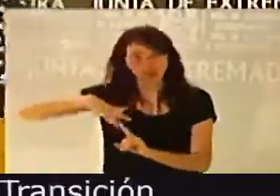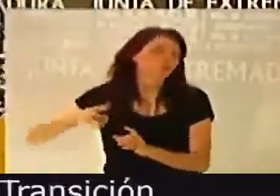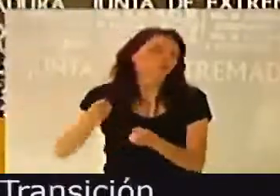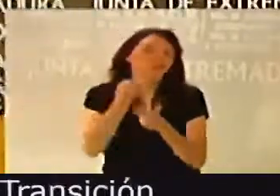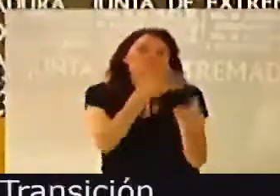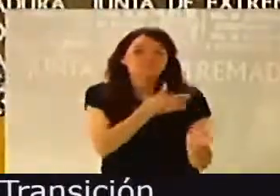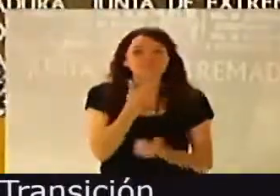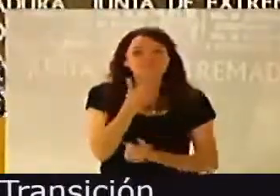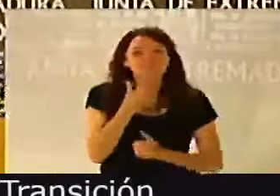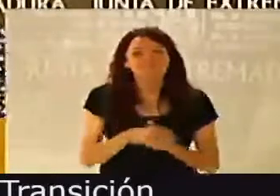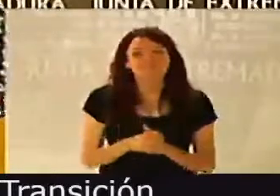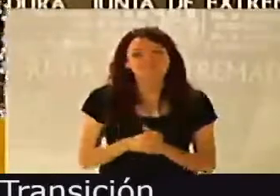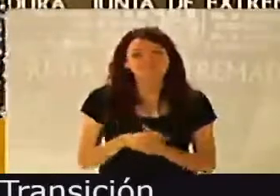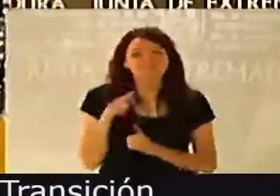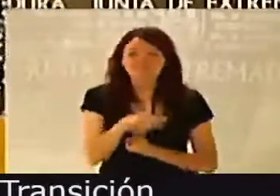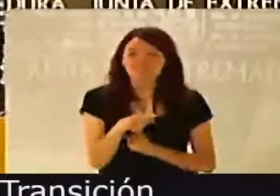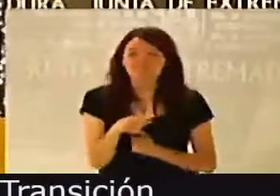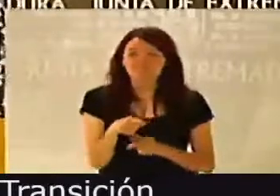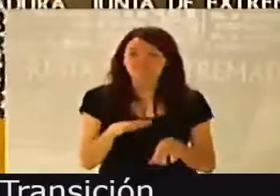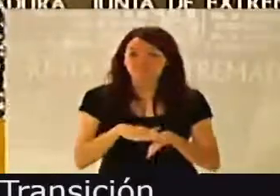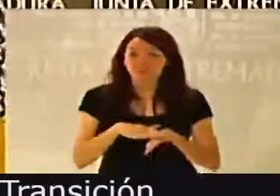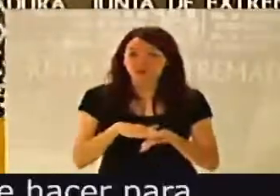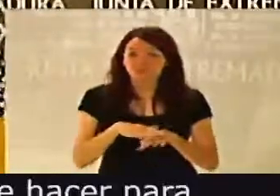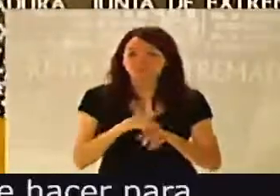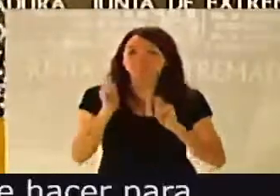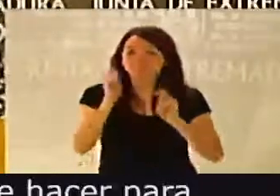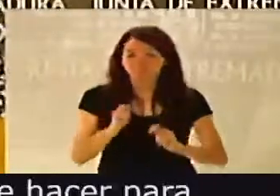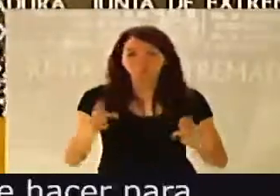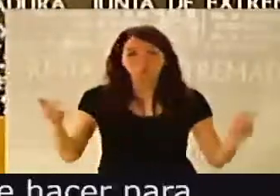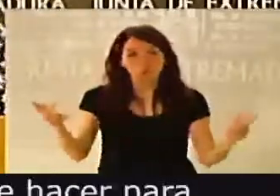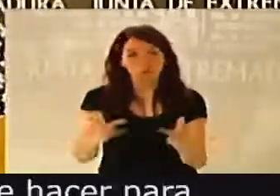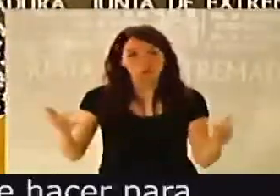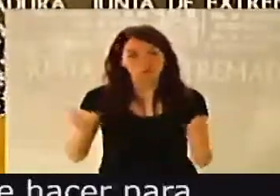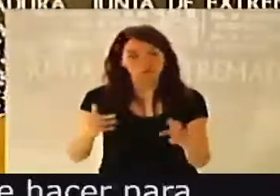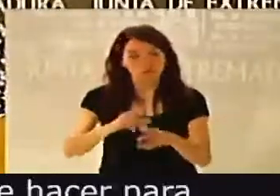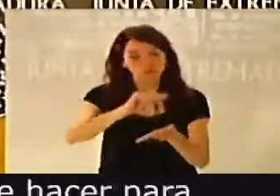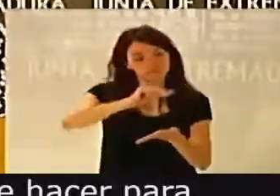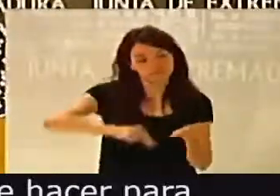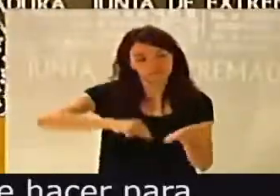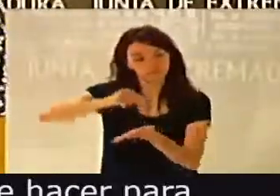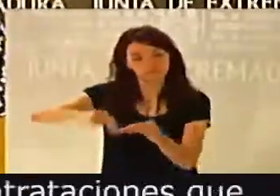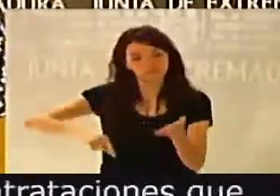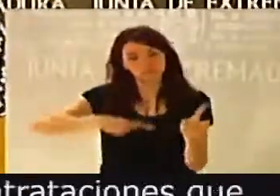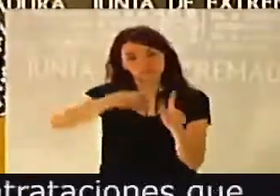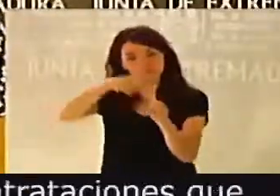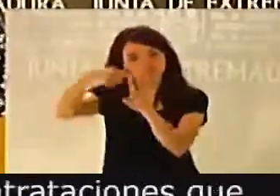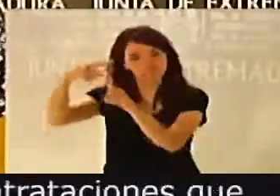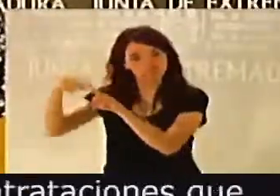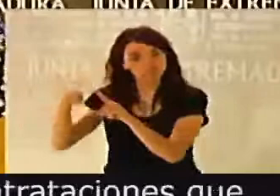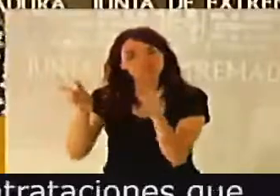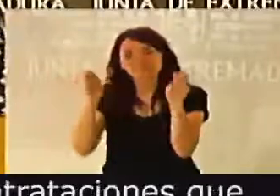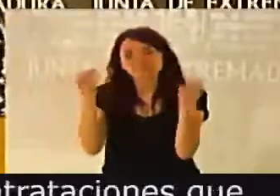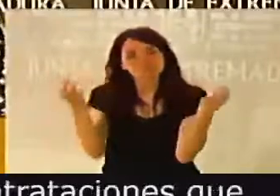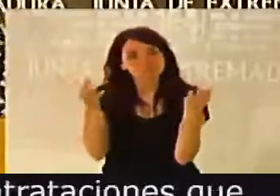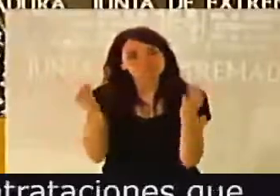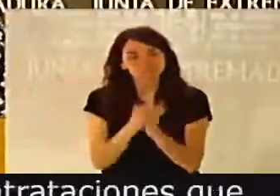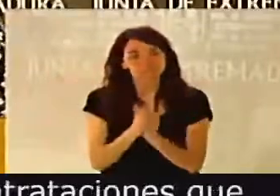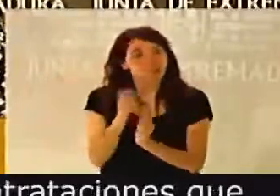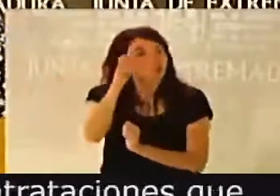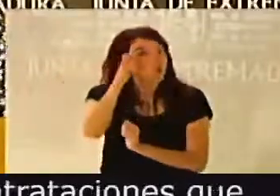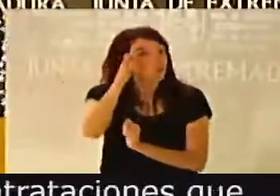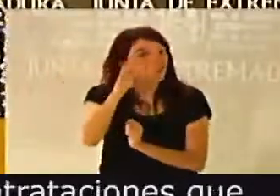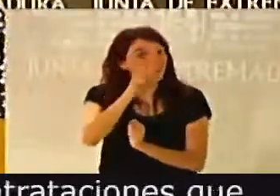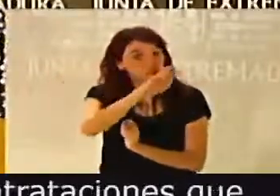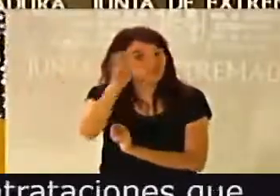para declarar la urgencia para acometer distintas contrataciones que tienen que ver con el abastecimiento de varios municipios de